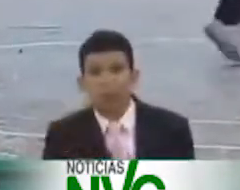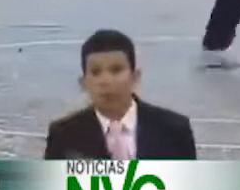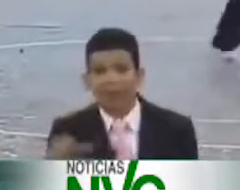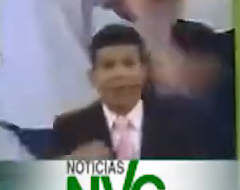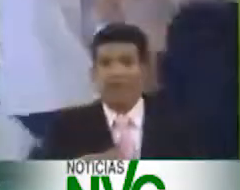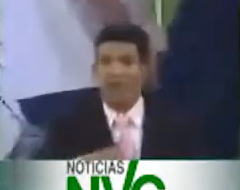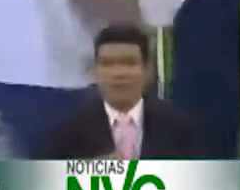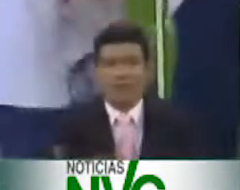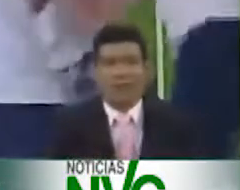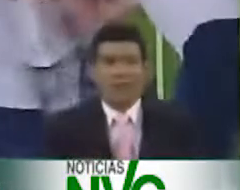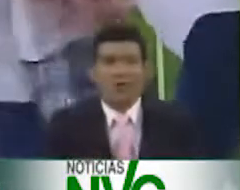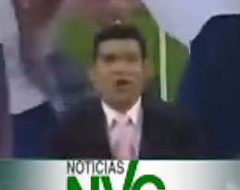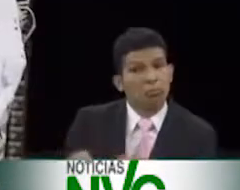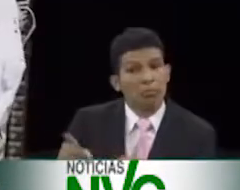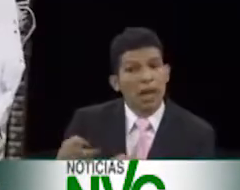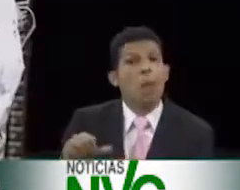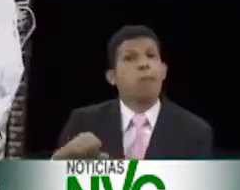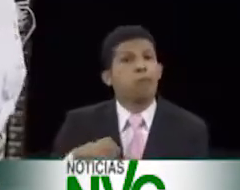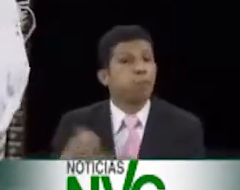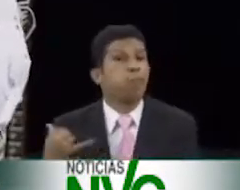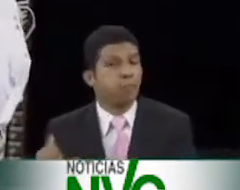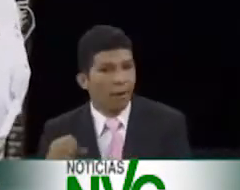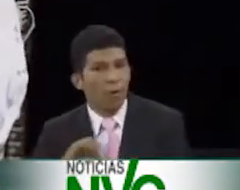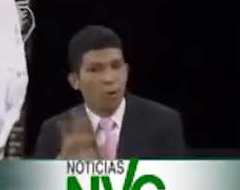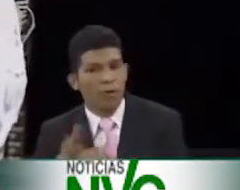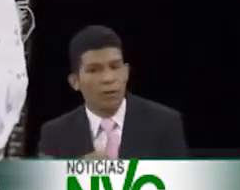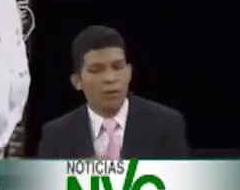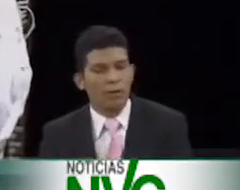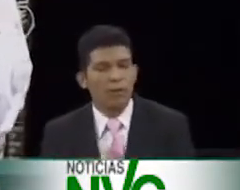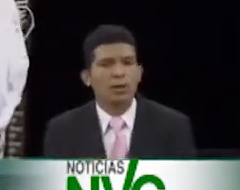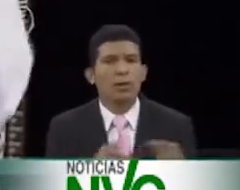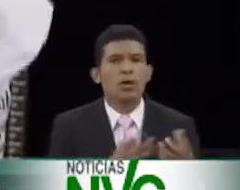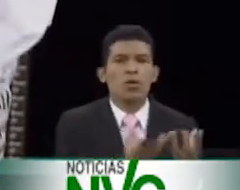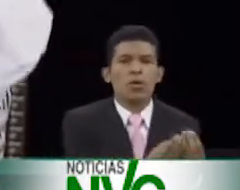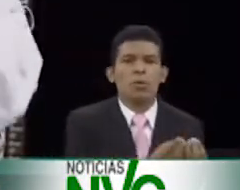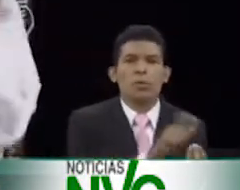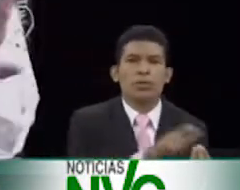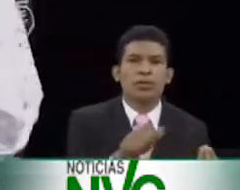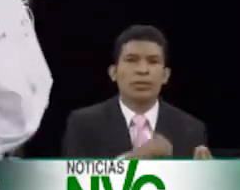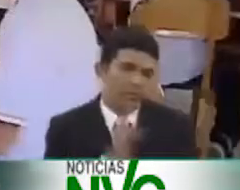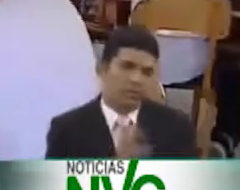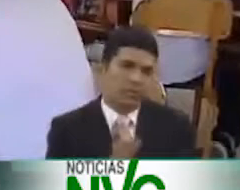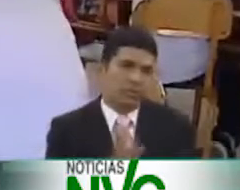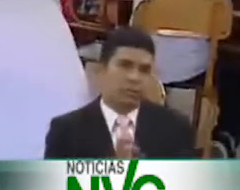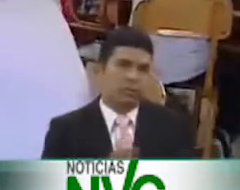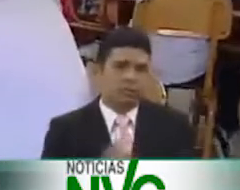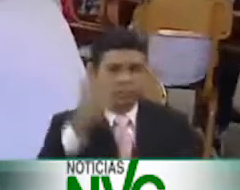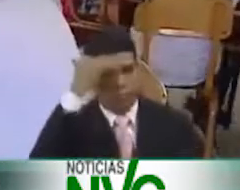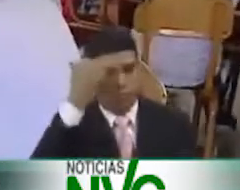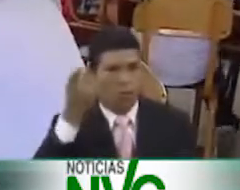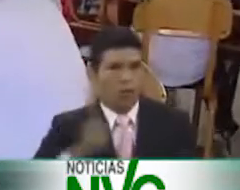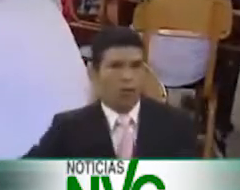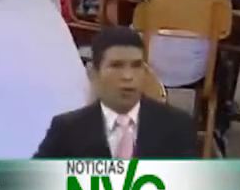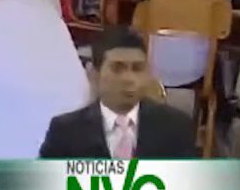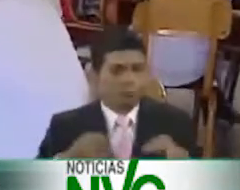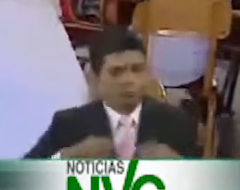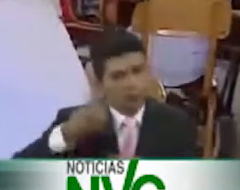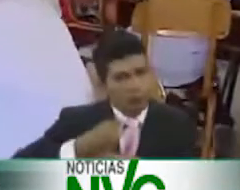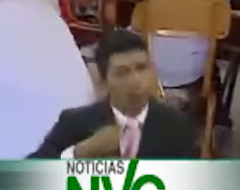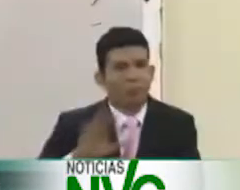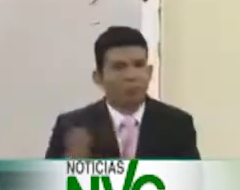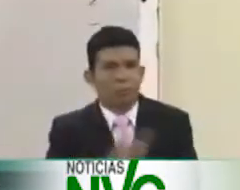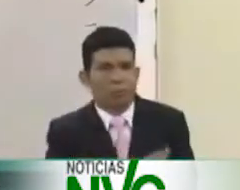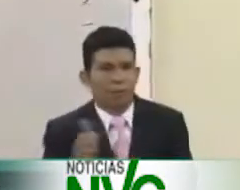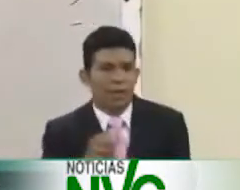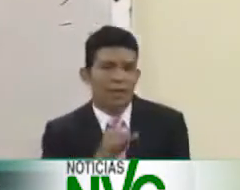o no COVID en el municipio, deberán analizar el personal con que cuentan, deberán analizar transporte. La titular de la educación en el Valle